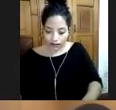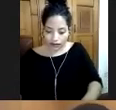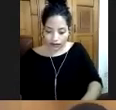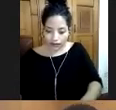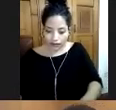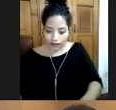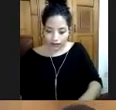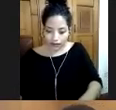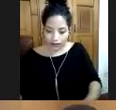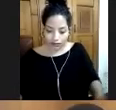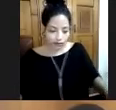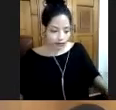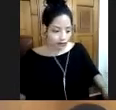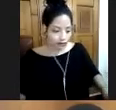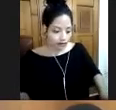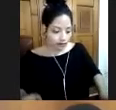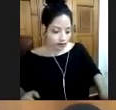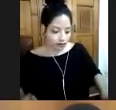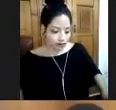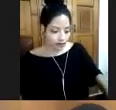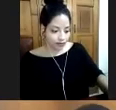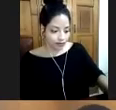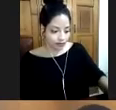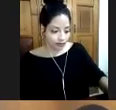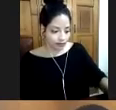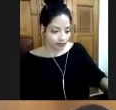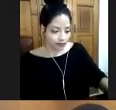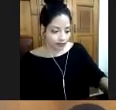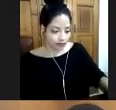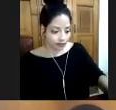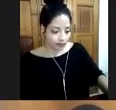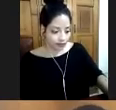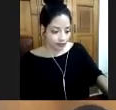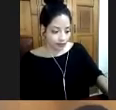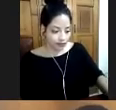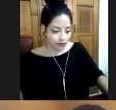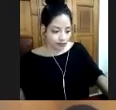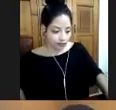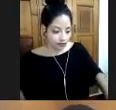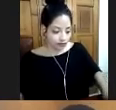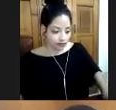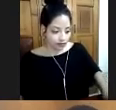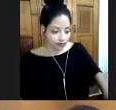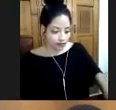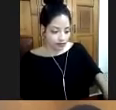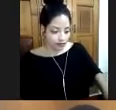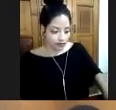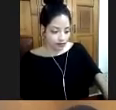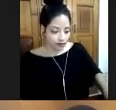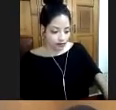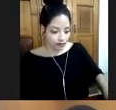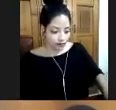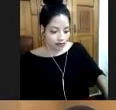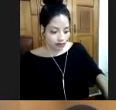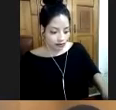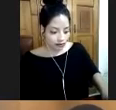fácilmente no lo iba a poder realizar, una tarea de lógico que teníamos que incorporarnos nosotros como padres de familia a hacer el trabajo.